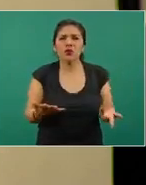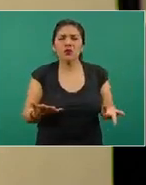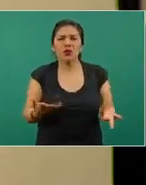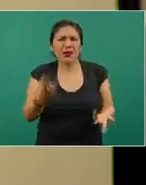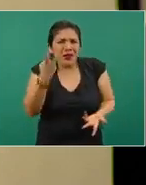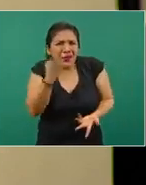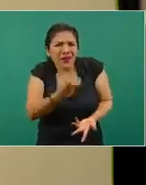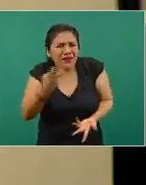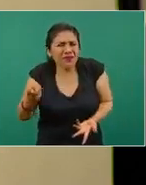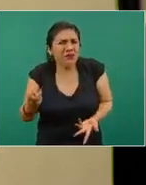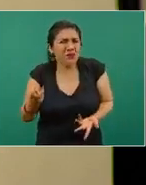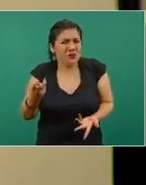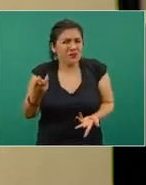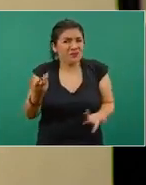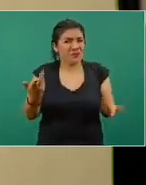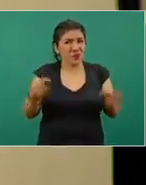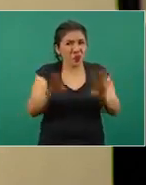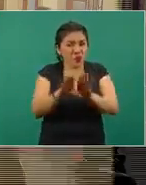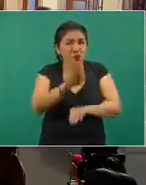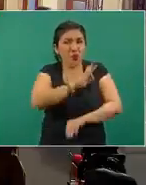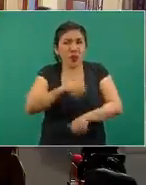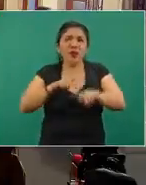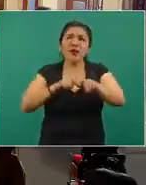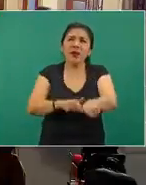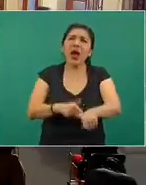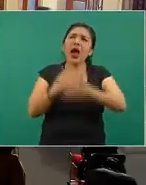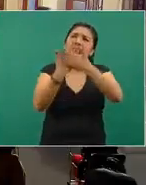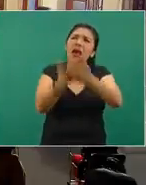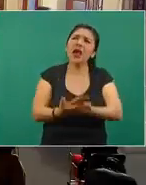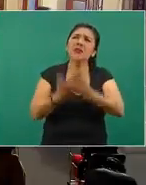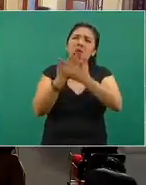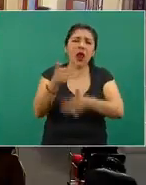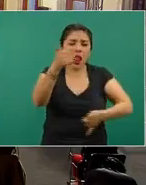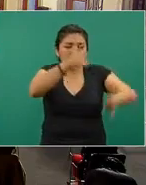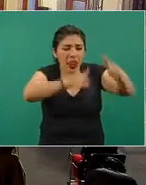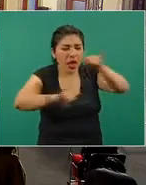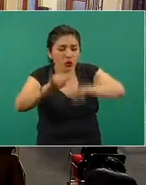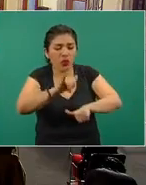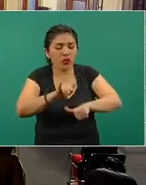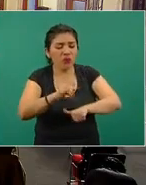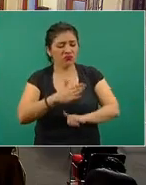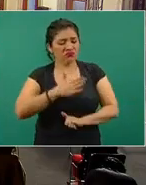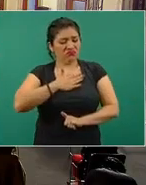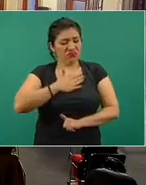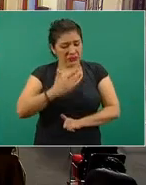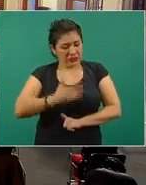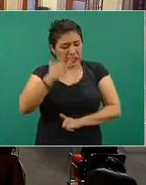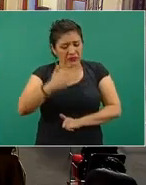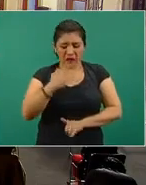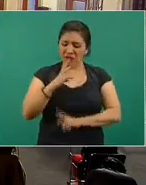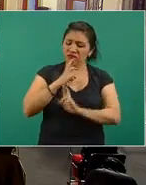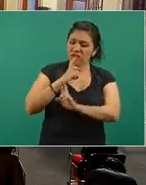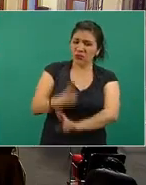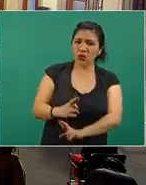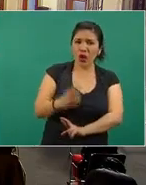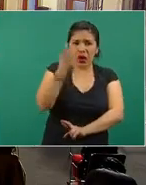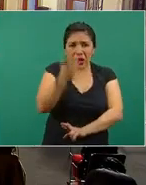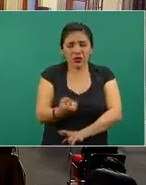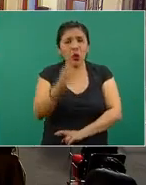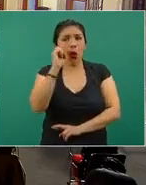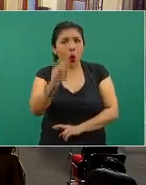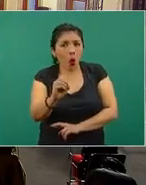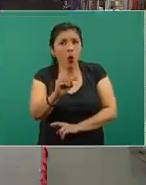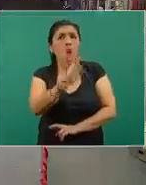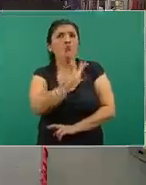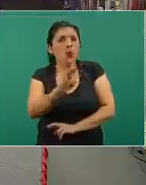tanto podemos seguir esperando que los laboratorios respondan a esta situación, o se puede